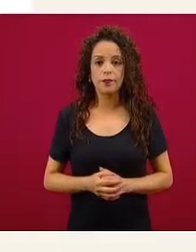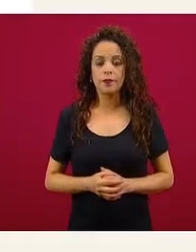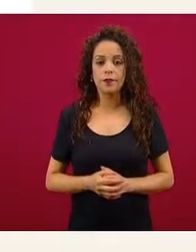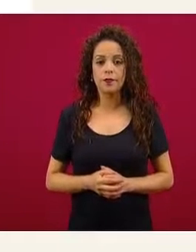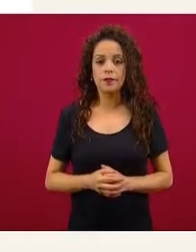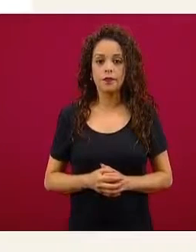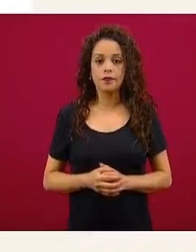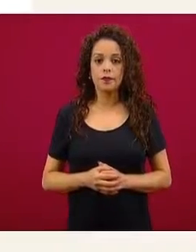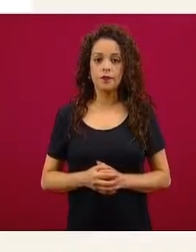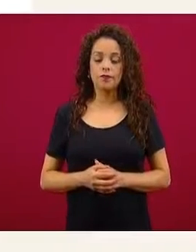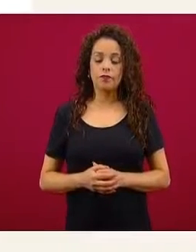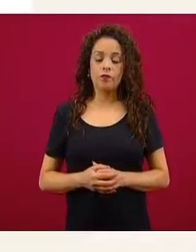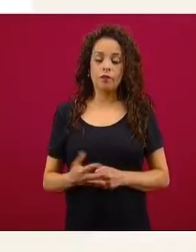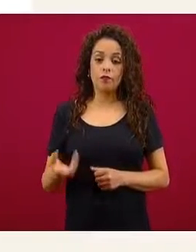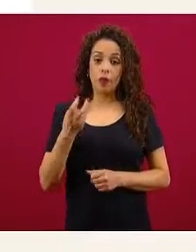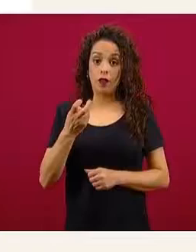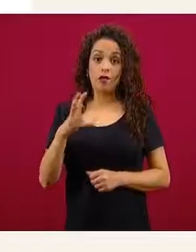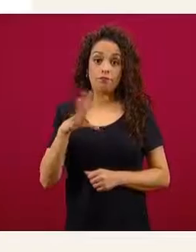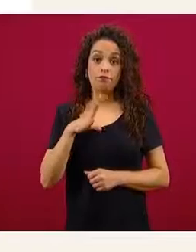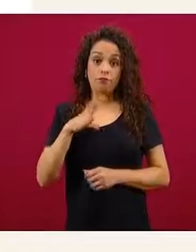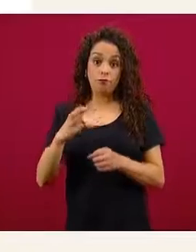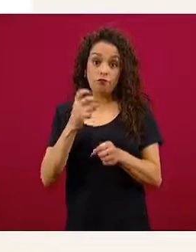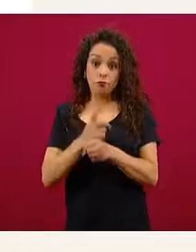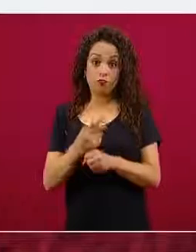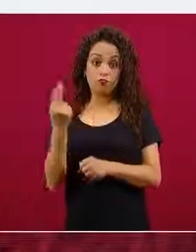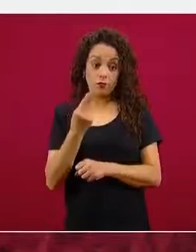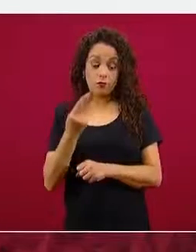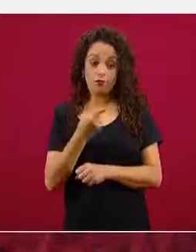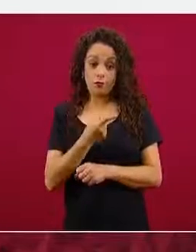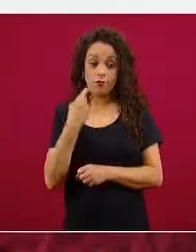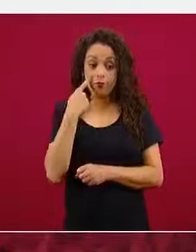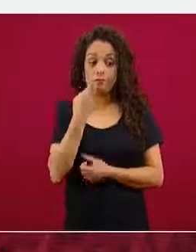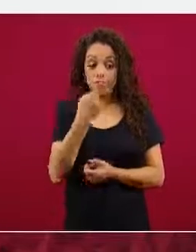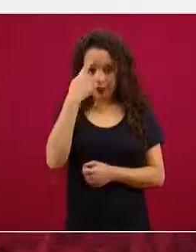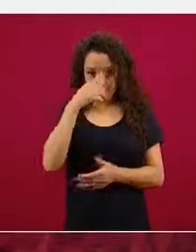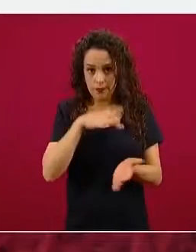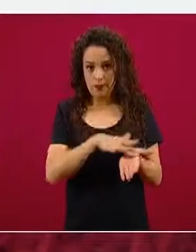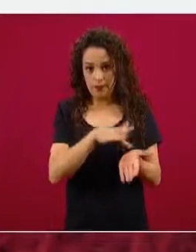parte, una ventana de oportunidad que hay que trabajar. Adelante, por favor.